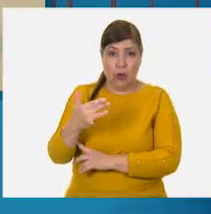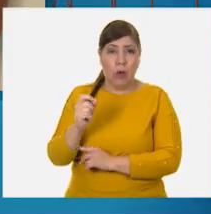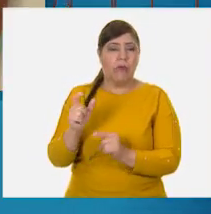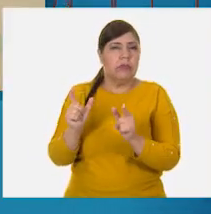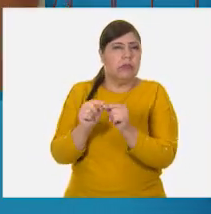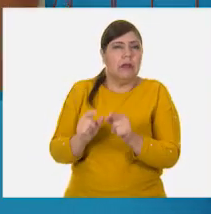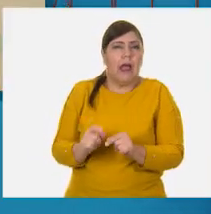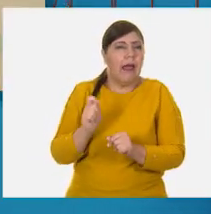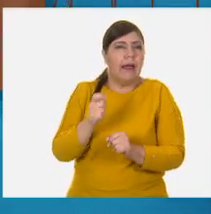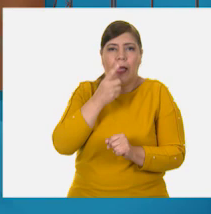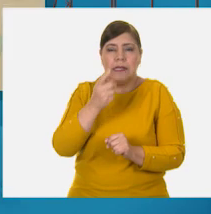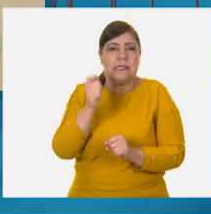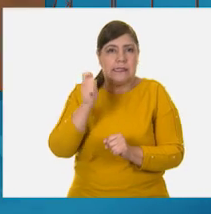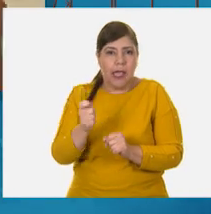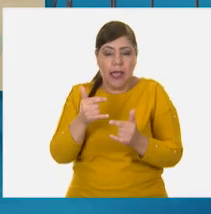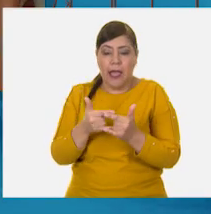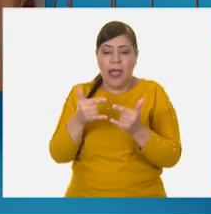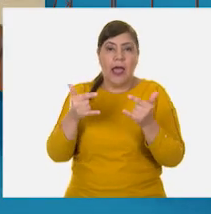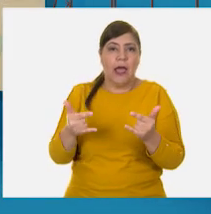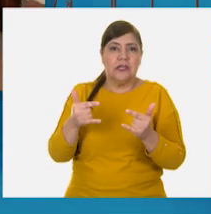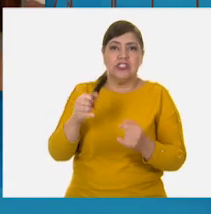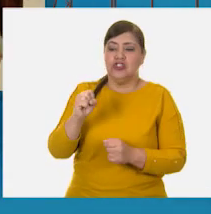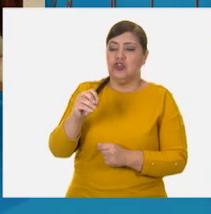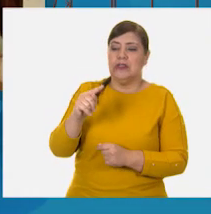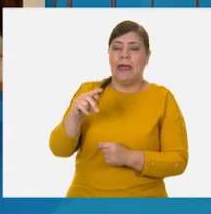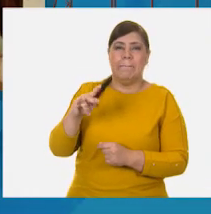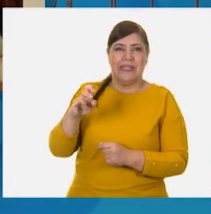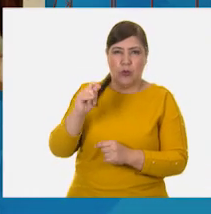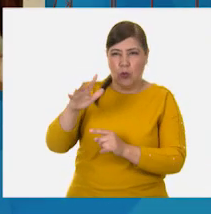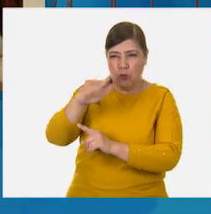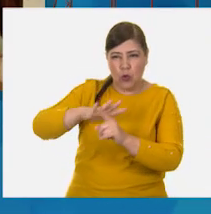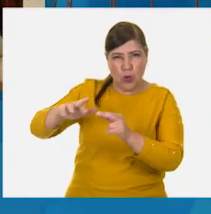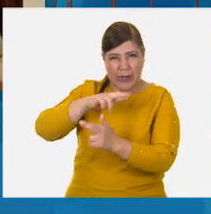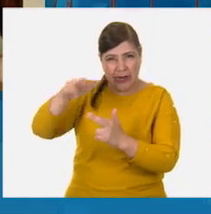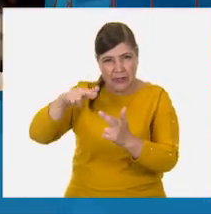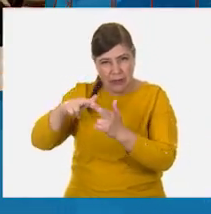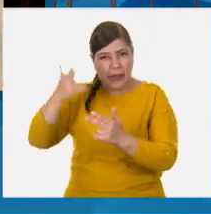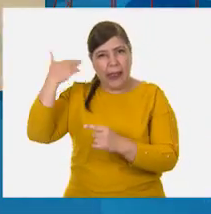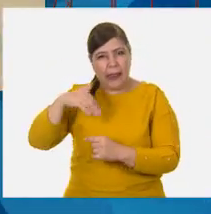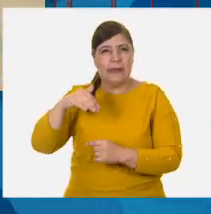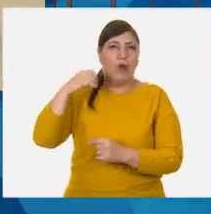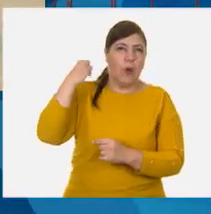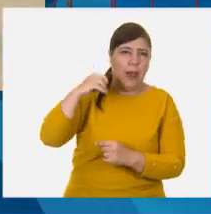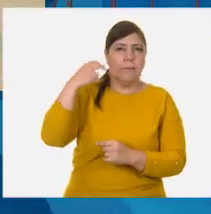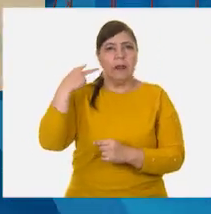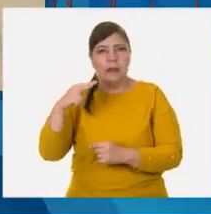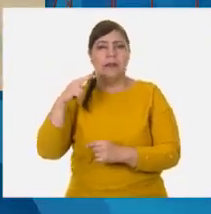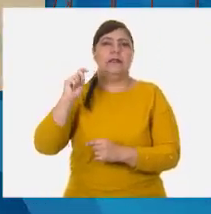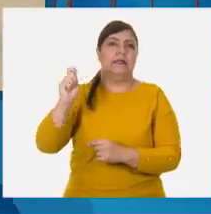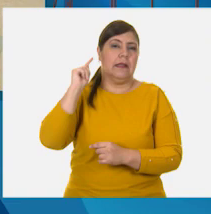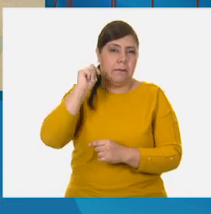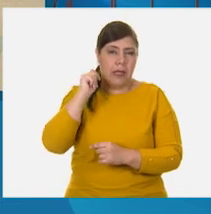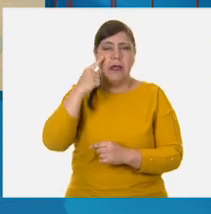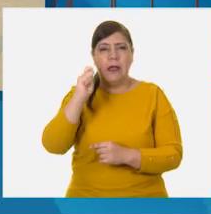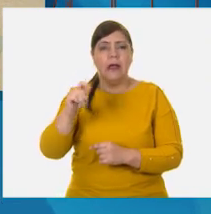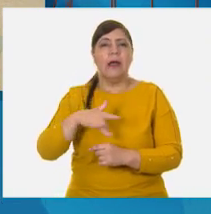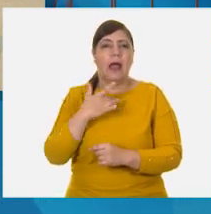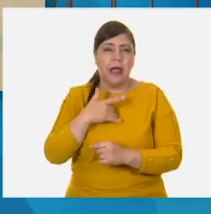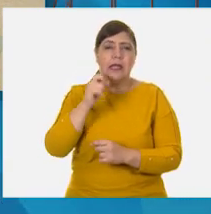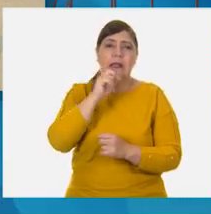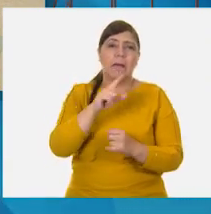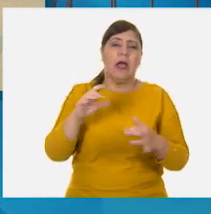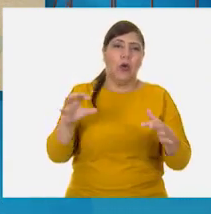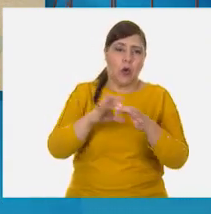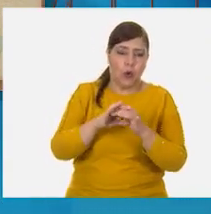maneras y en varios planos, la historia del sotavento y los lenguajes que se maduraron desde tiempos coloniales. La lírica amorosa, que es su principal